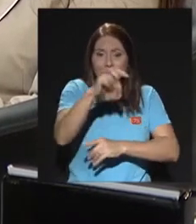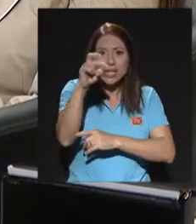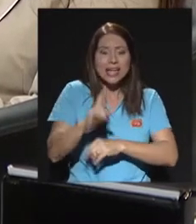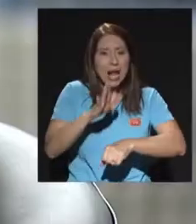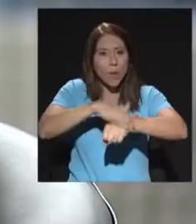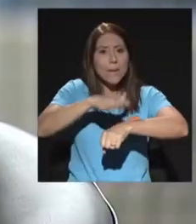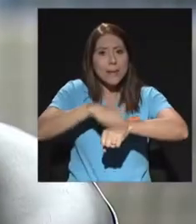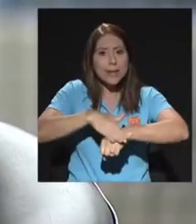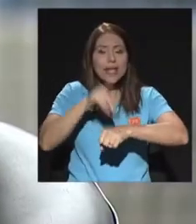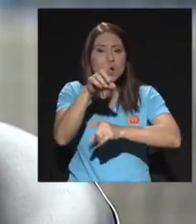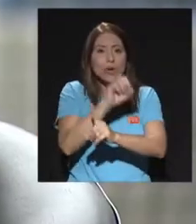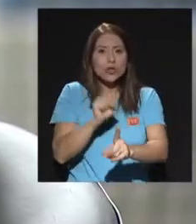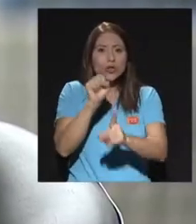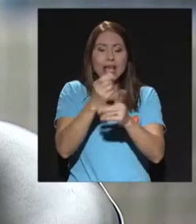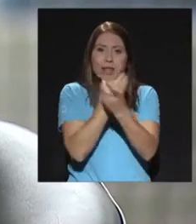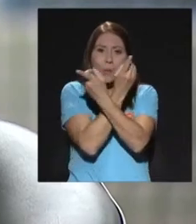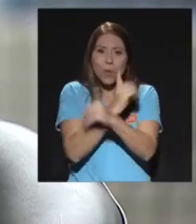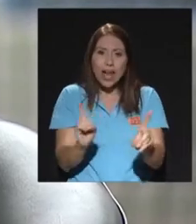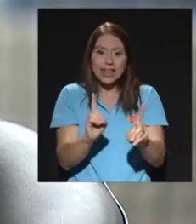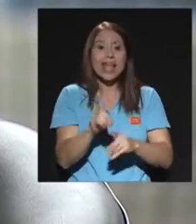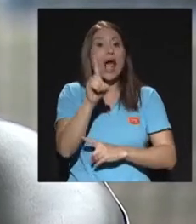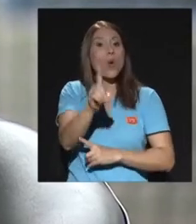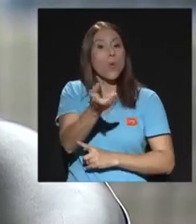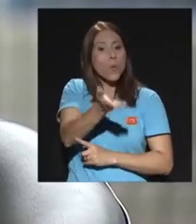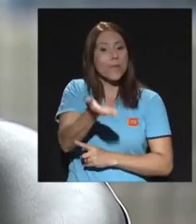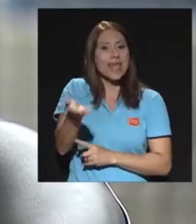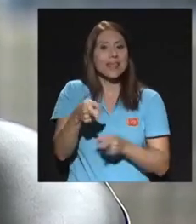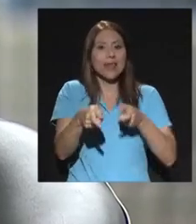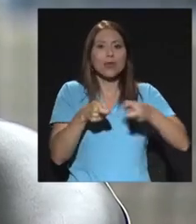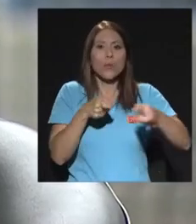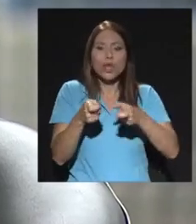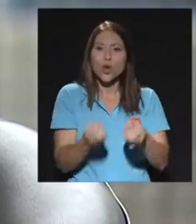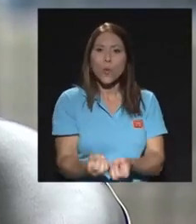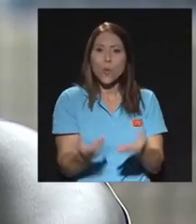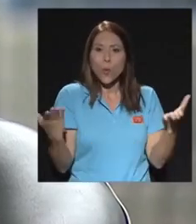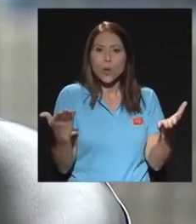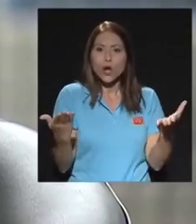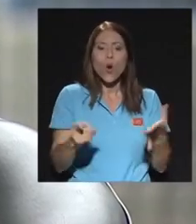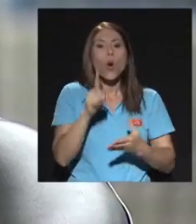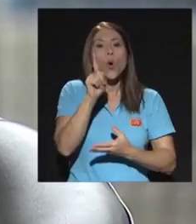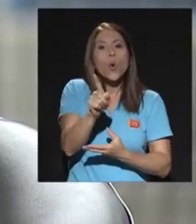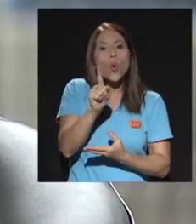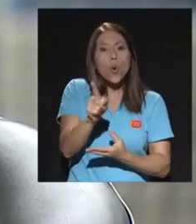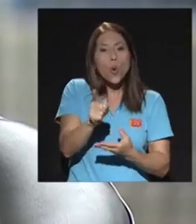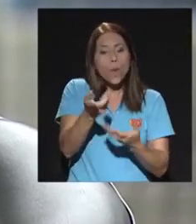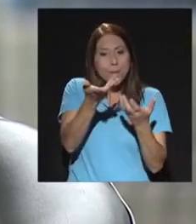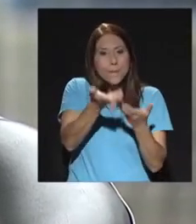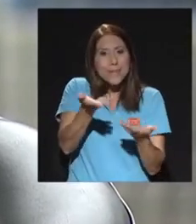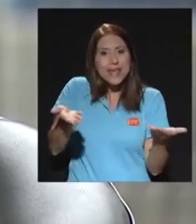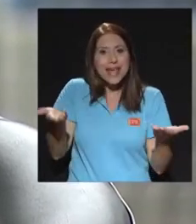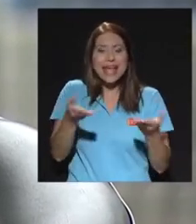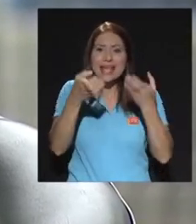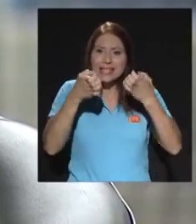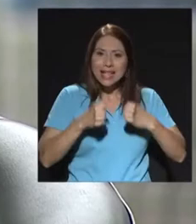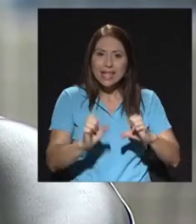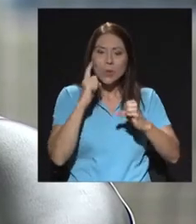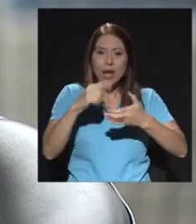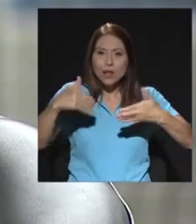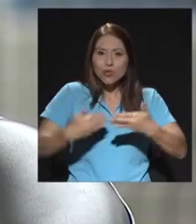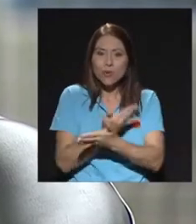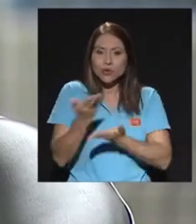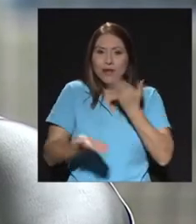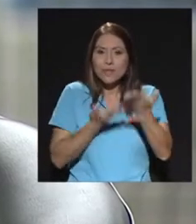sociedad democrática, un bien de dominio público, un bien que es estratégico para los nuevos servicios de telecomunicaciones, pero